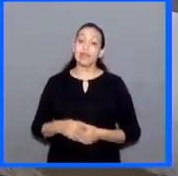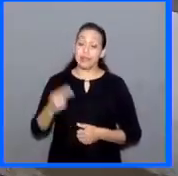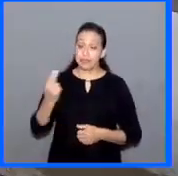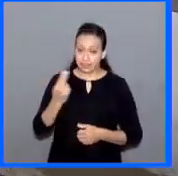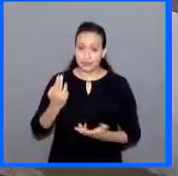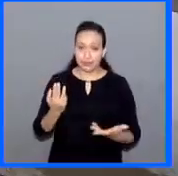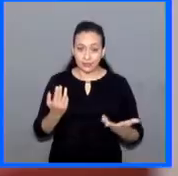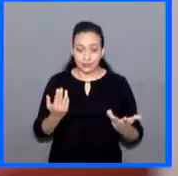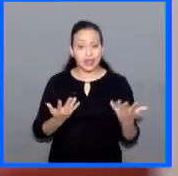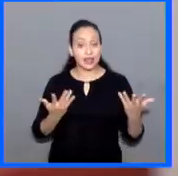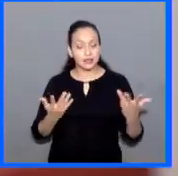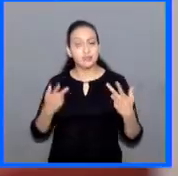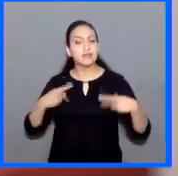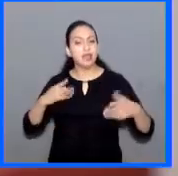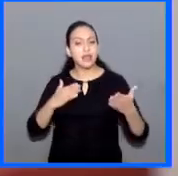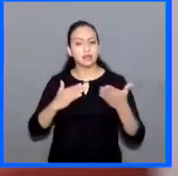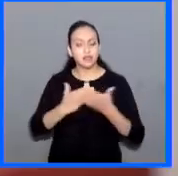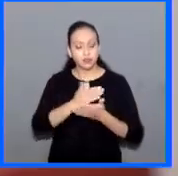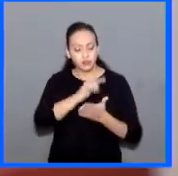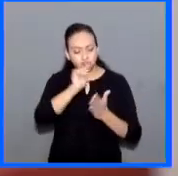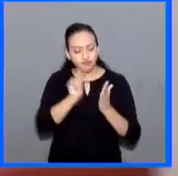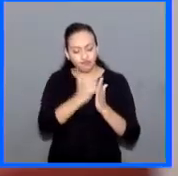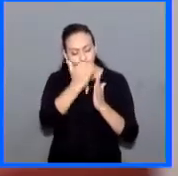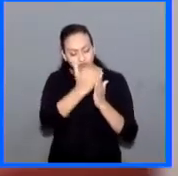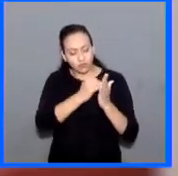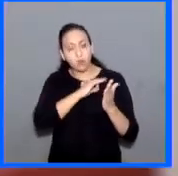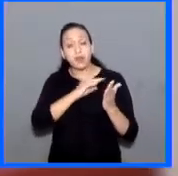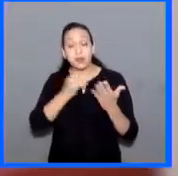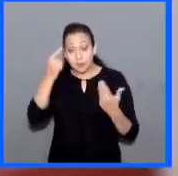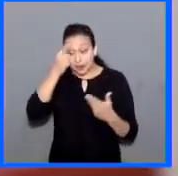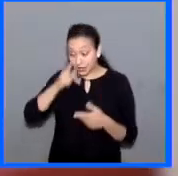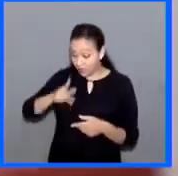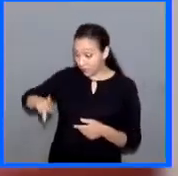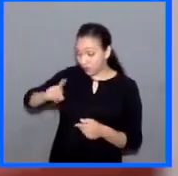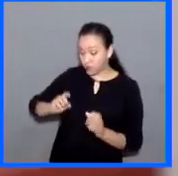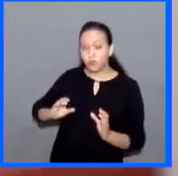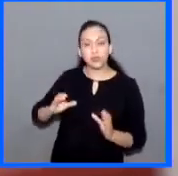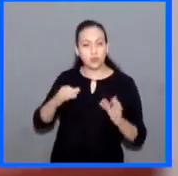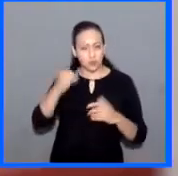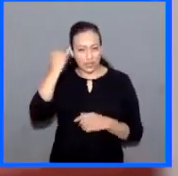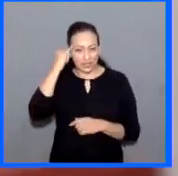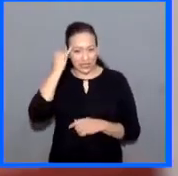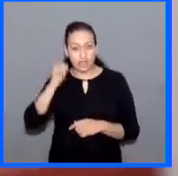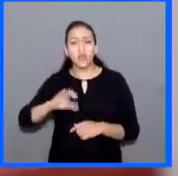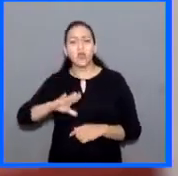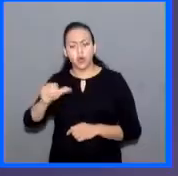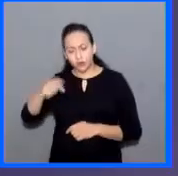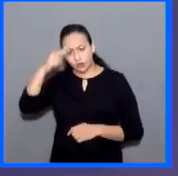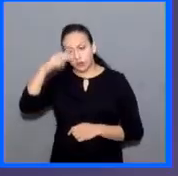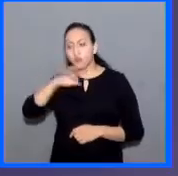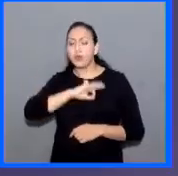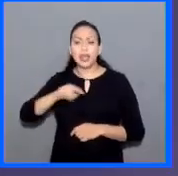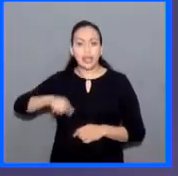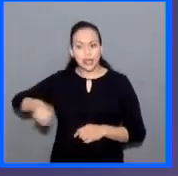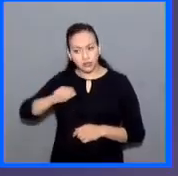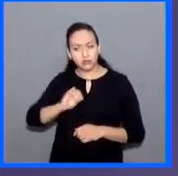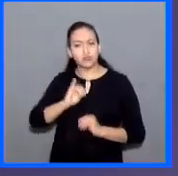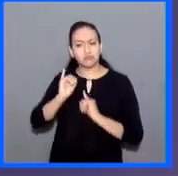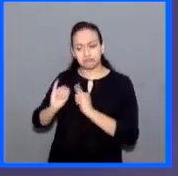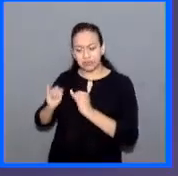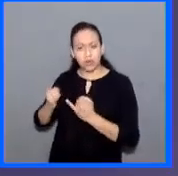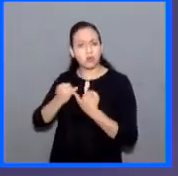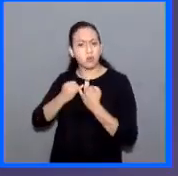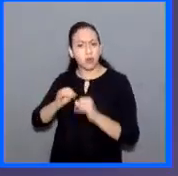garantías jurídicas que permitan a los pueblos indígenas y afromexicanos ejercer su autonomía, apuntó